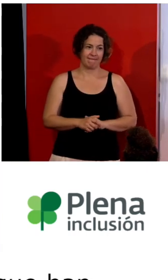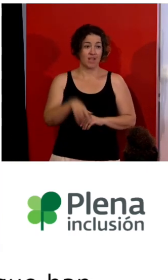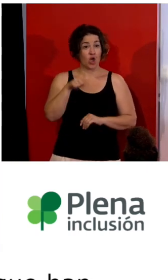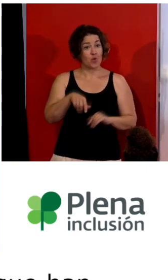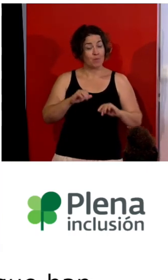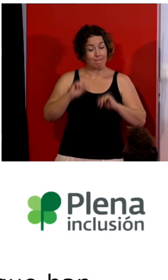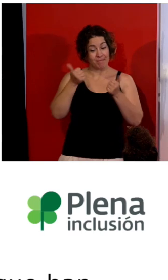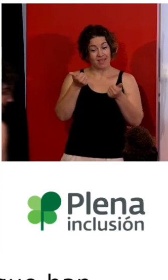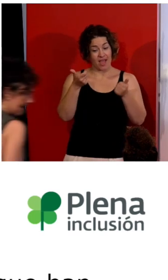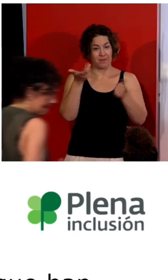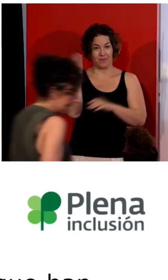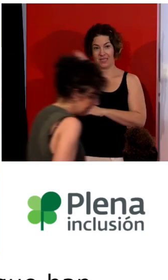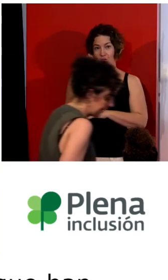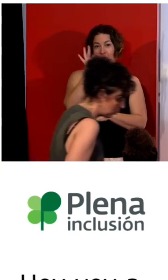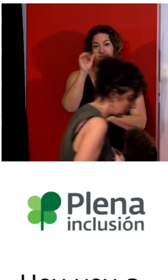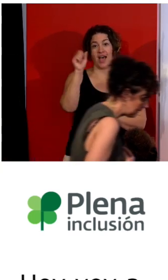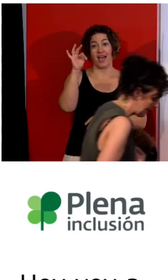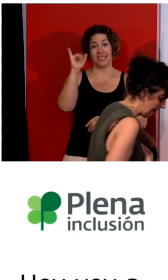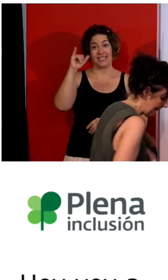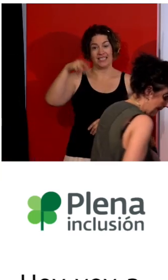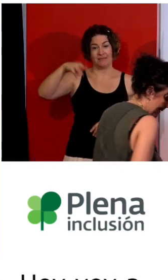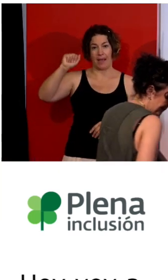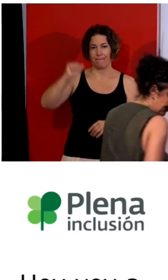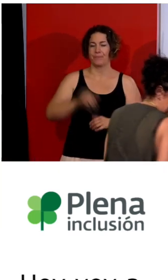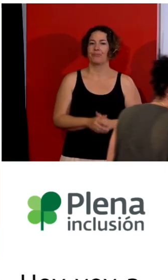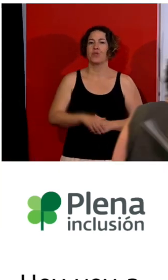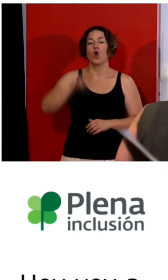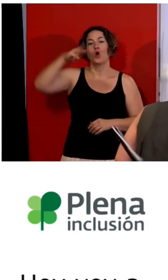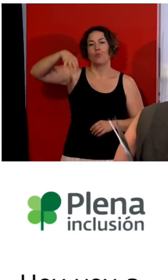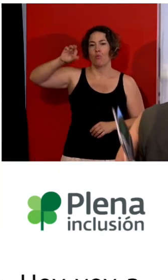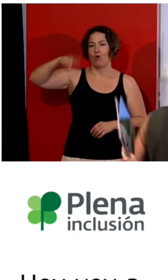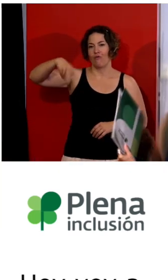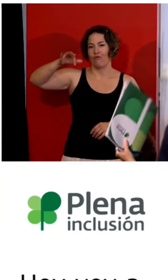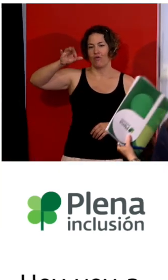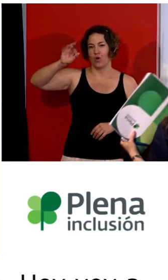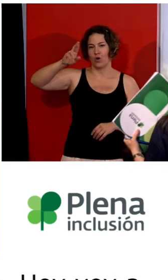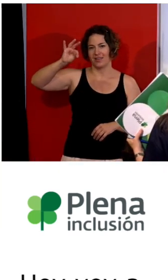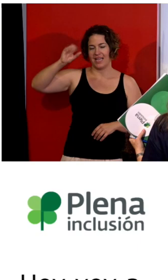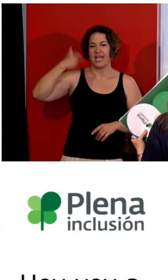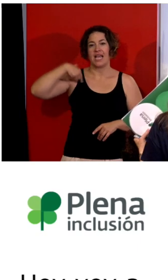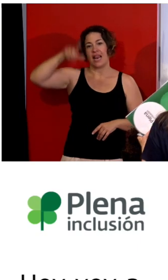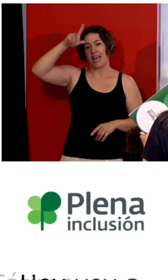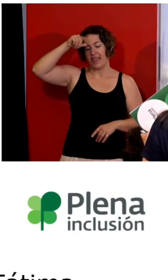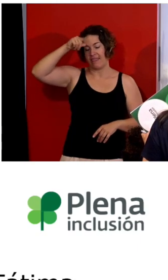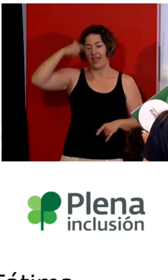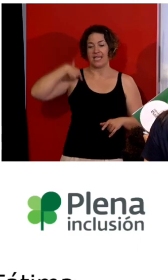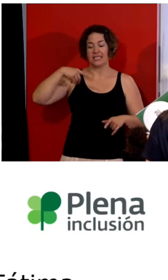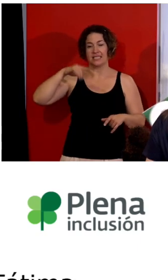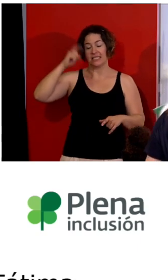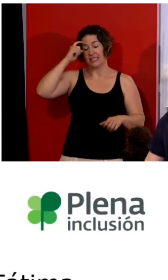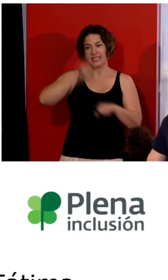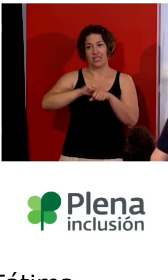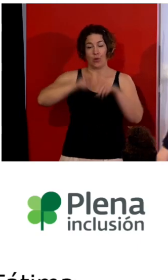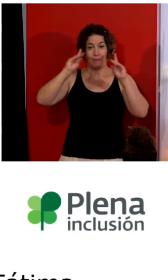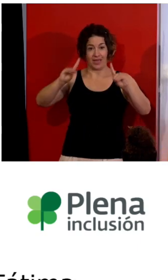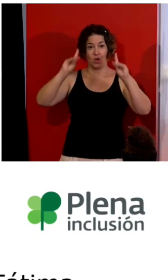comenzar presentándoos a Fátima. Fátima Monforte es licenciada en psicopedagogía y